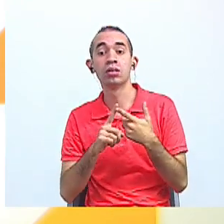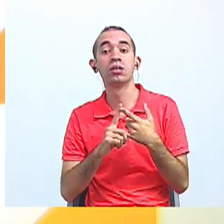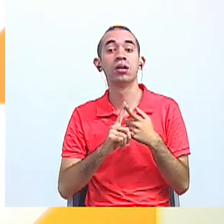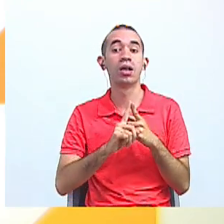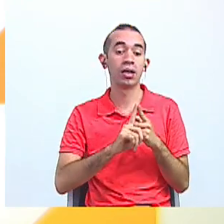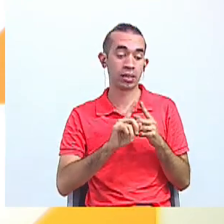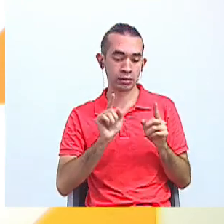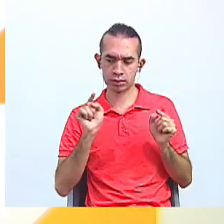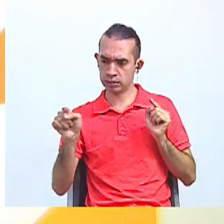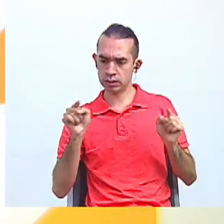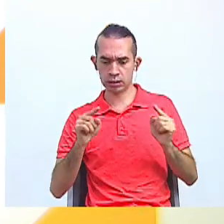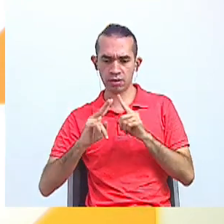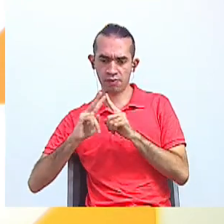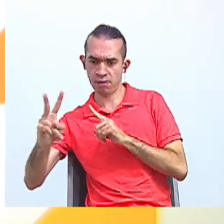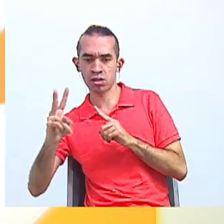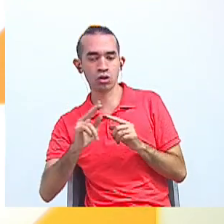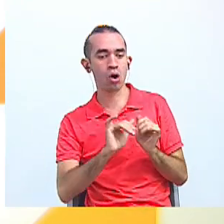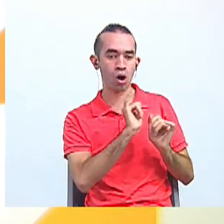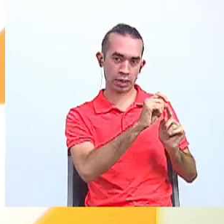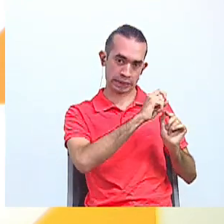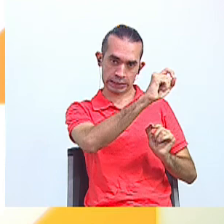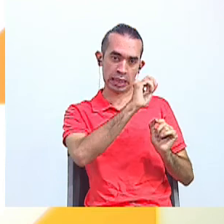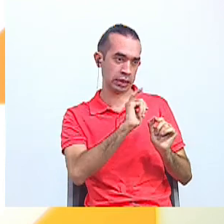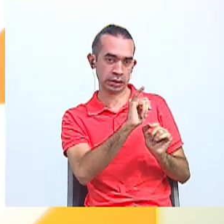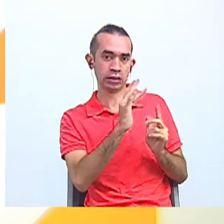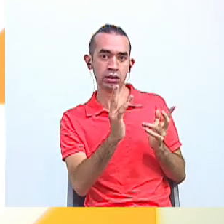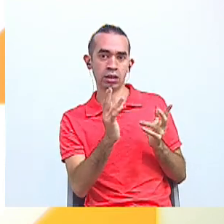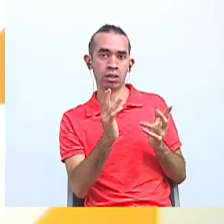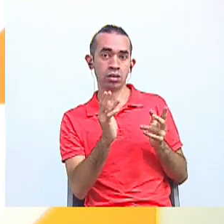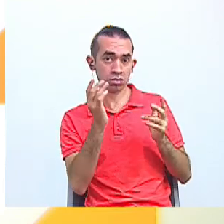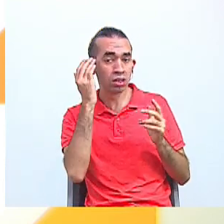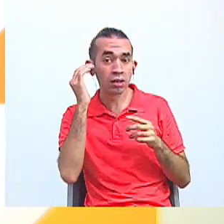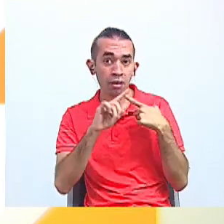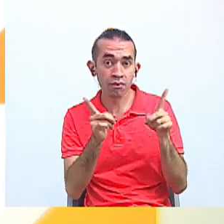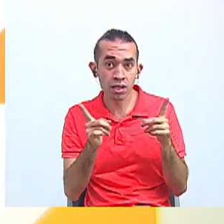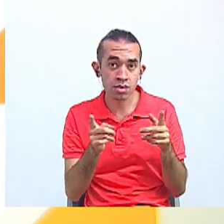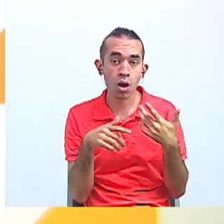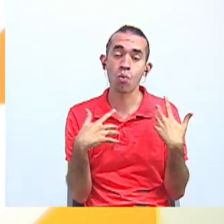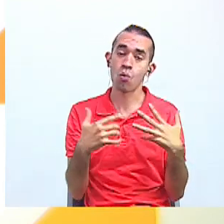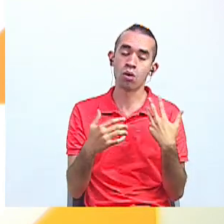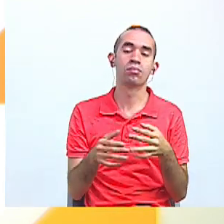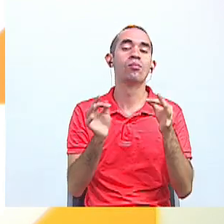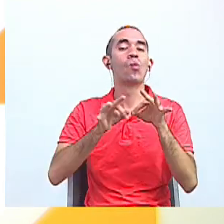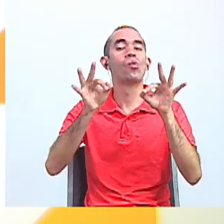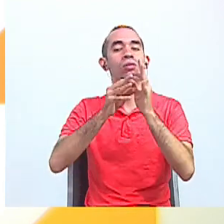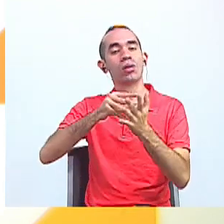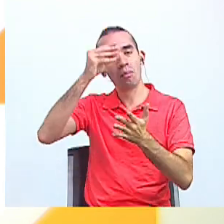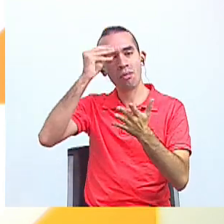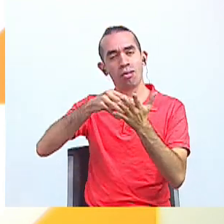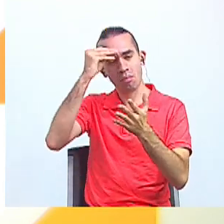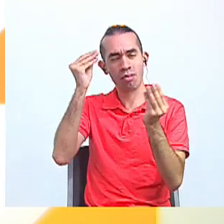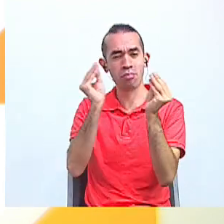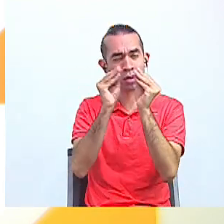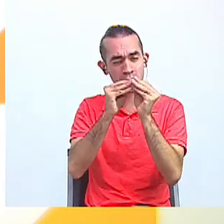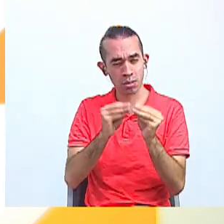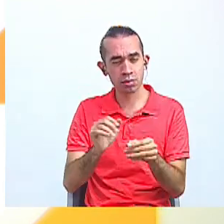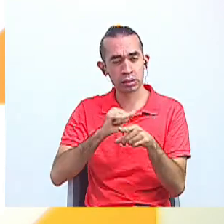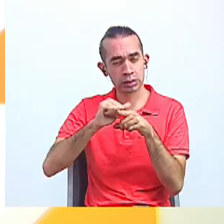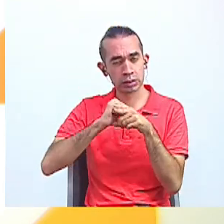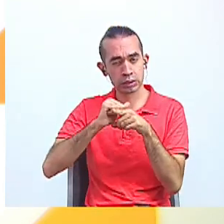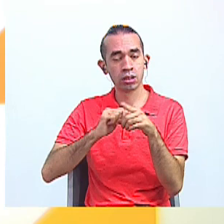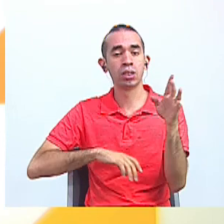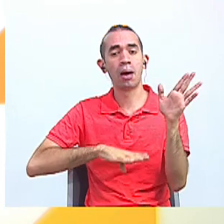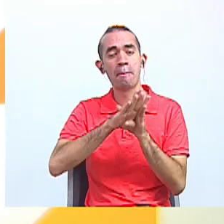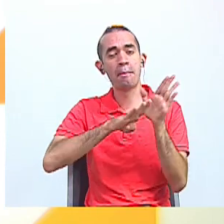y vectoriales? Bueno, es muy importante que sigamos ampliando los conocimientos y desarrollando las habilidades. Por